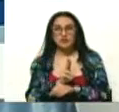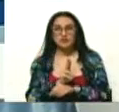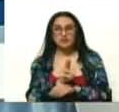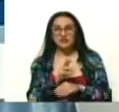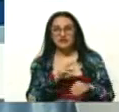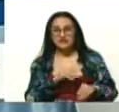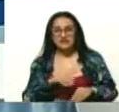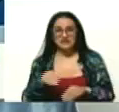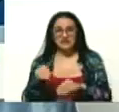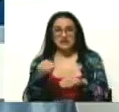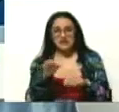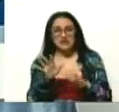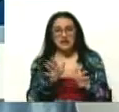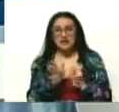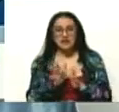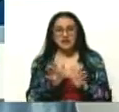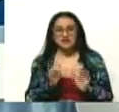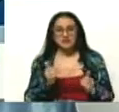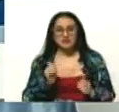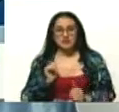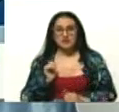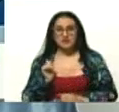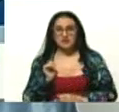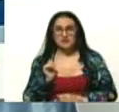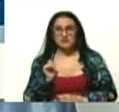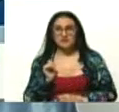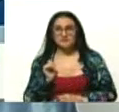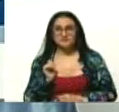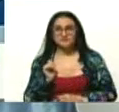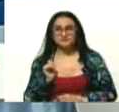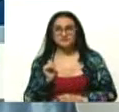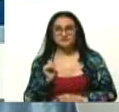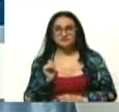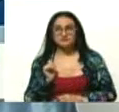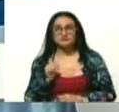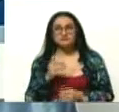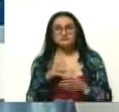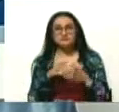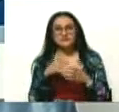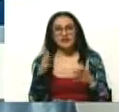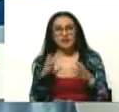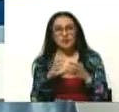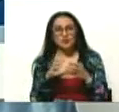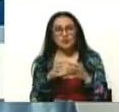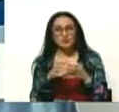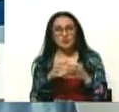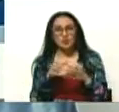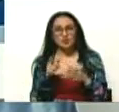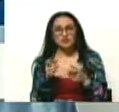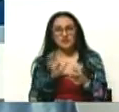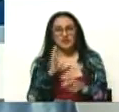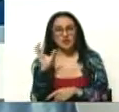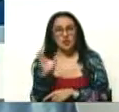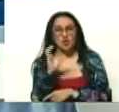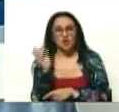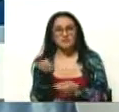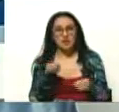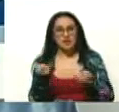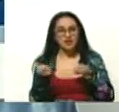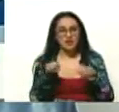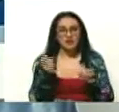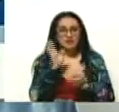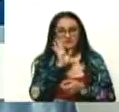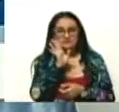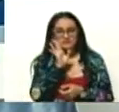sea de tránsito, sea lo que fuese, por los grandes carteles que particularmente desde Colombia